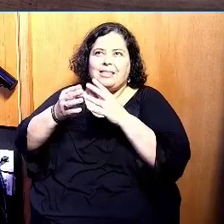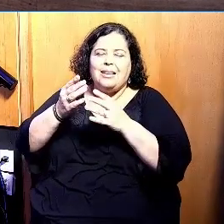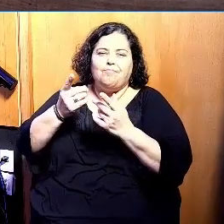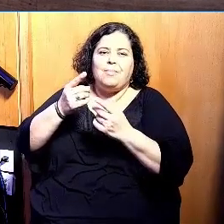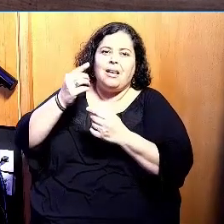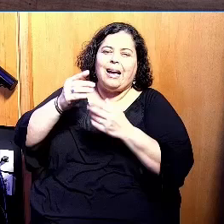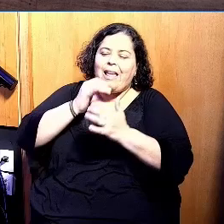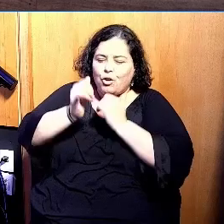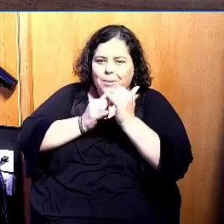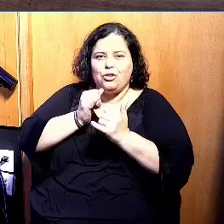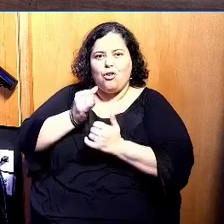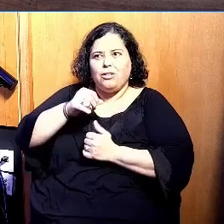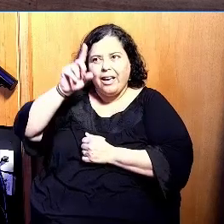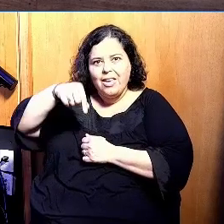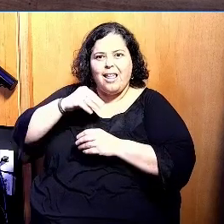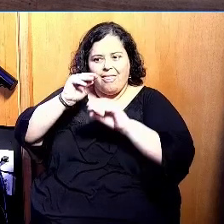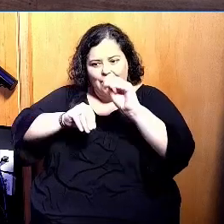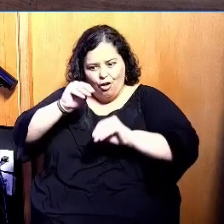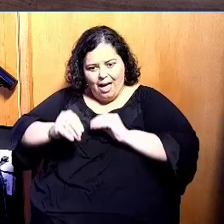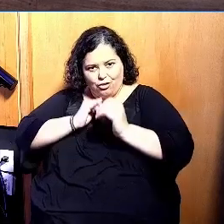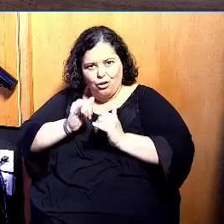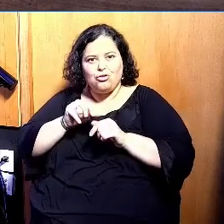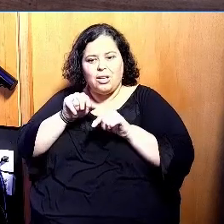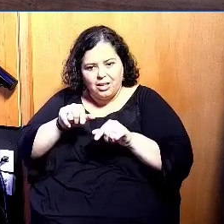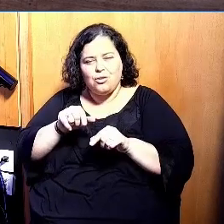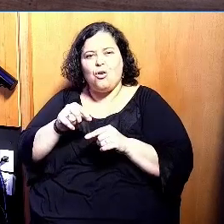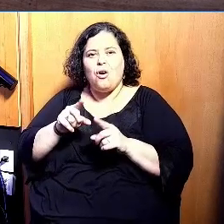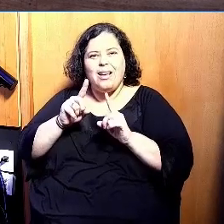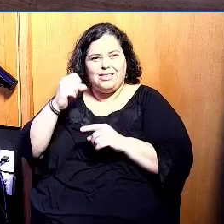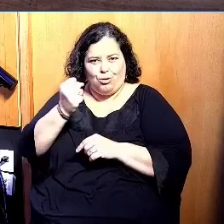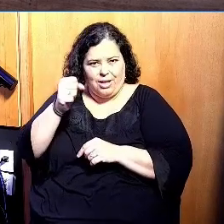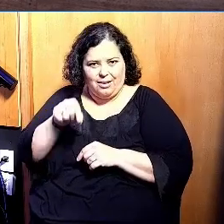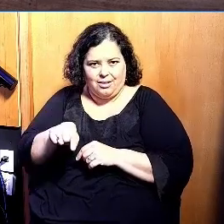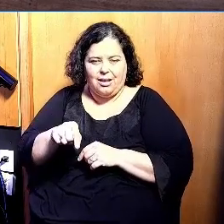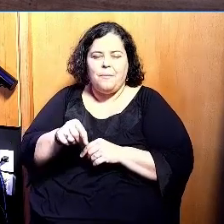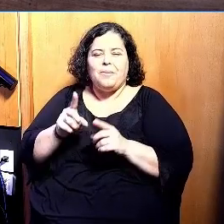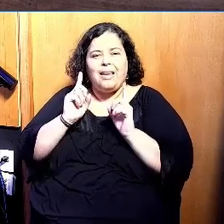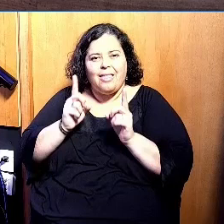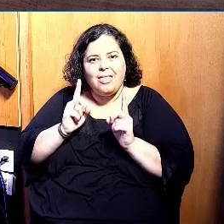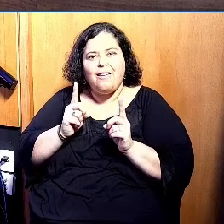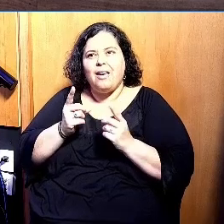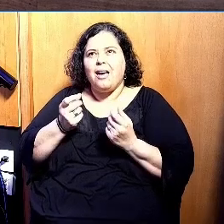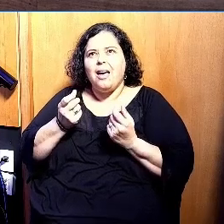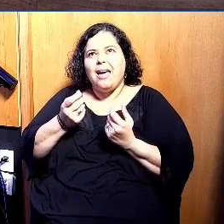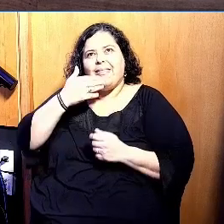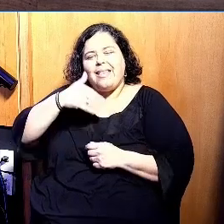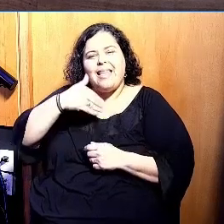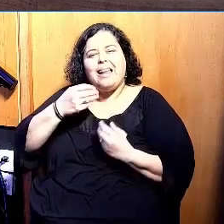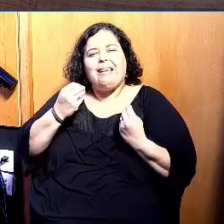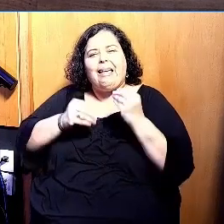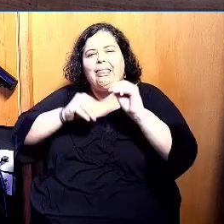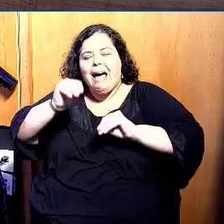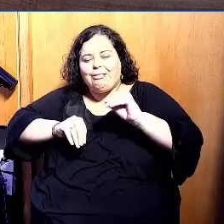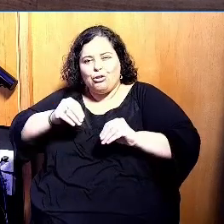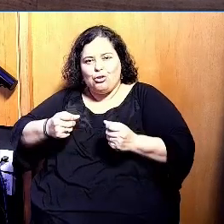sean conscientes de la importancia de los datos que generan las propias áreas, de que es importante entender qué datos genera mi área